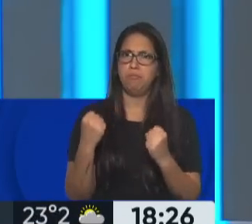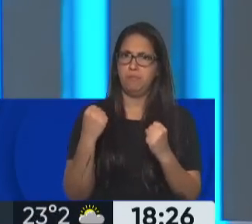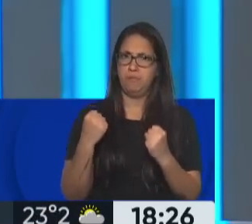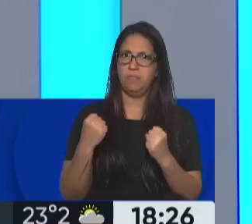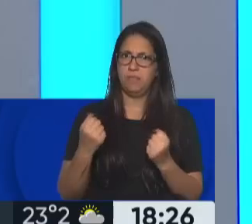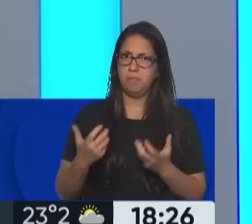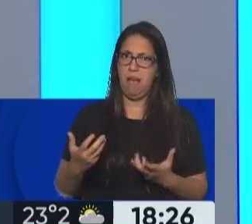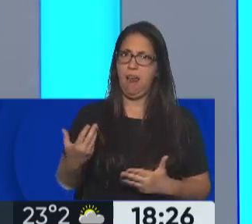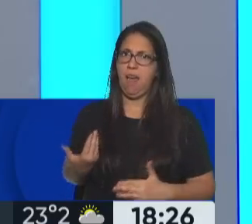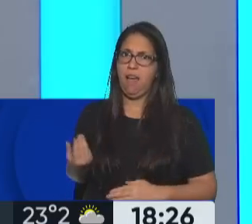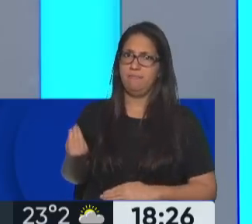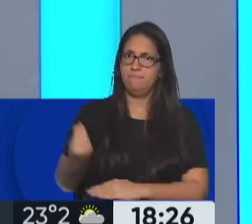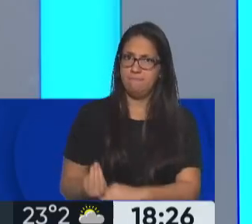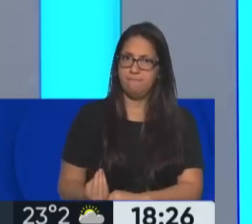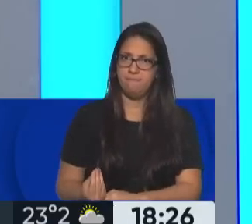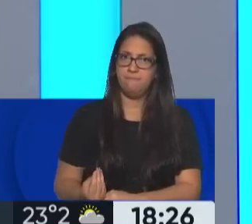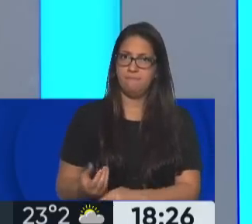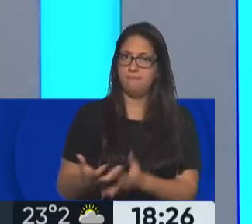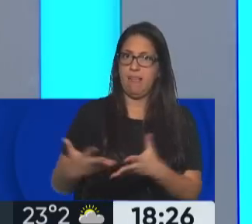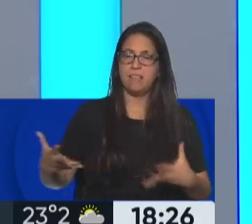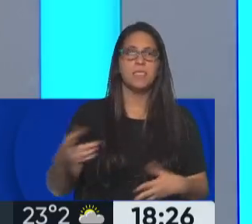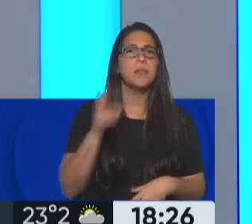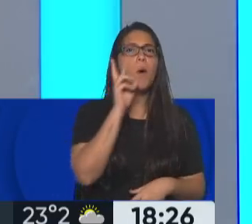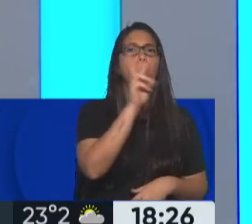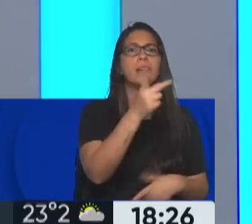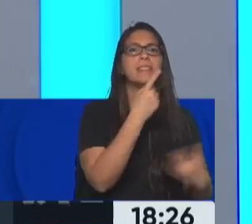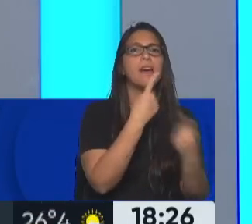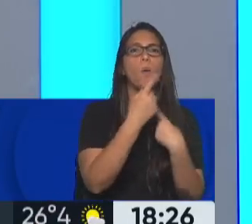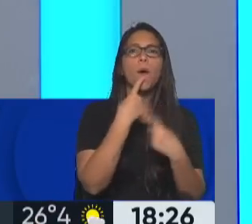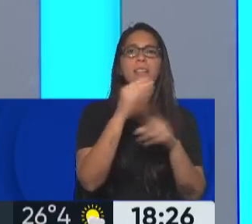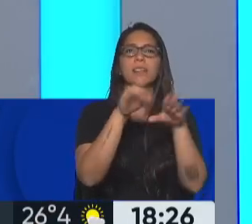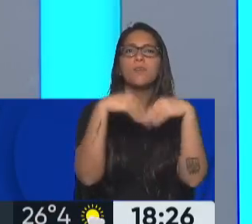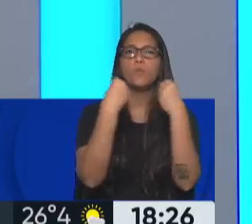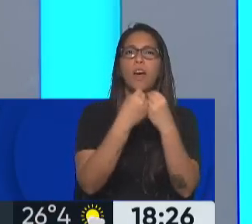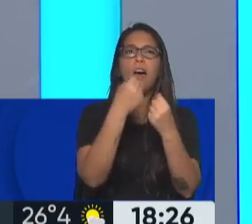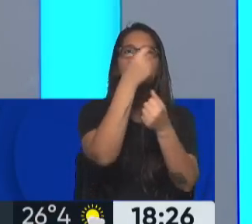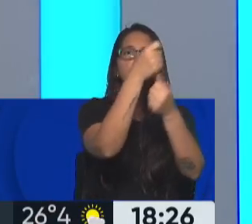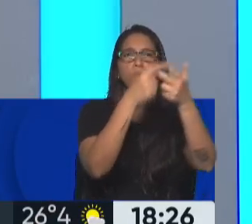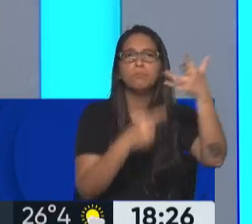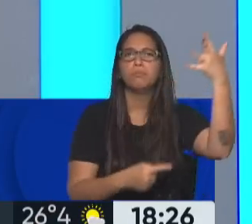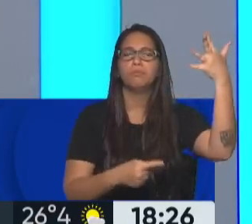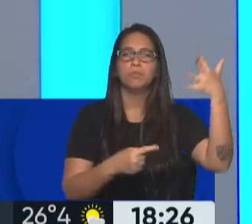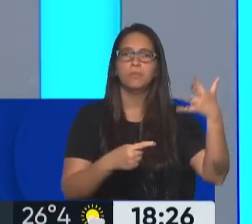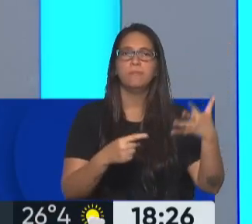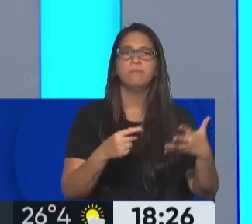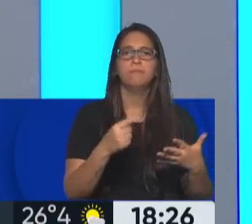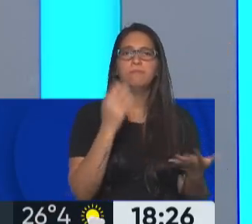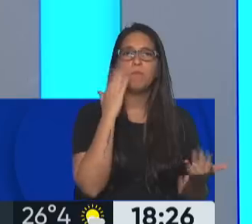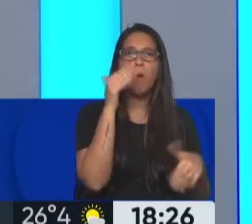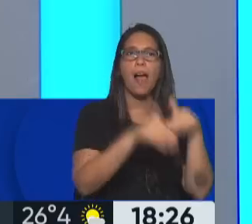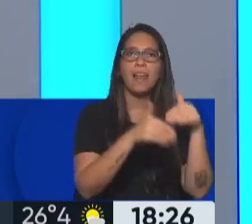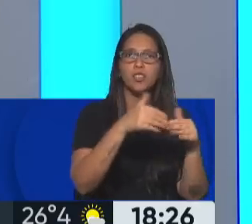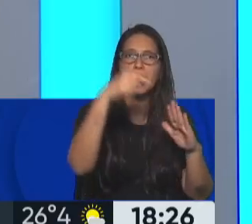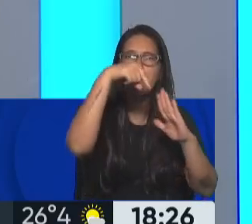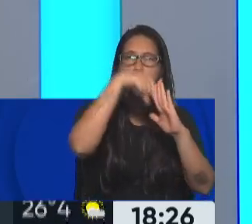todavía. Sí, si uno mira la tendencia, las encuestas, los resultados, todo lo que llaman las autopsias de las